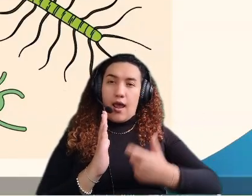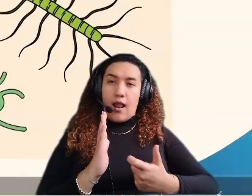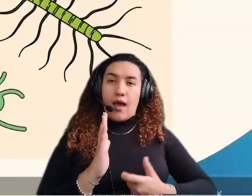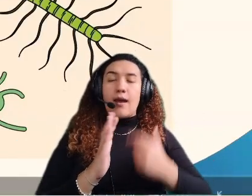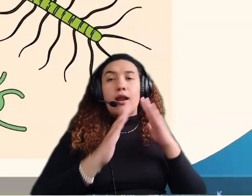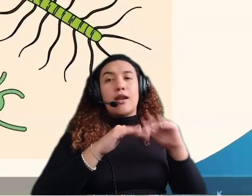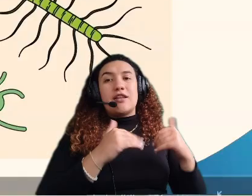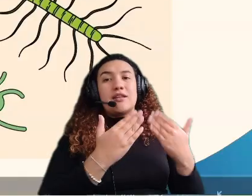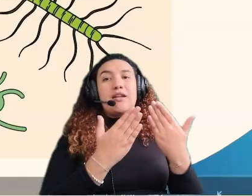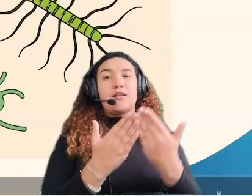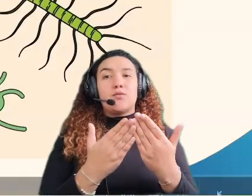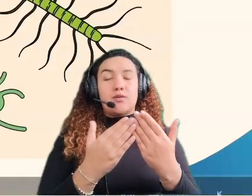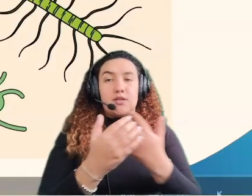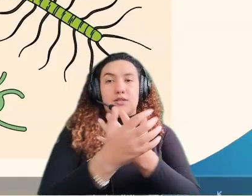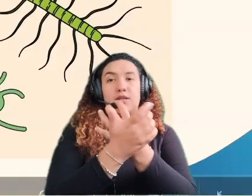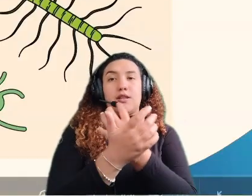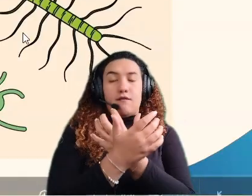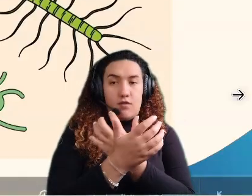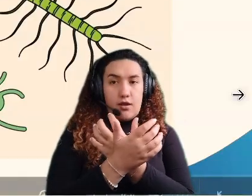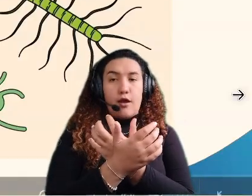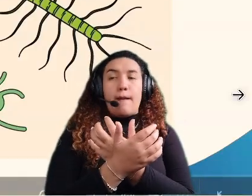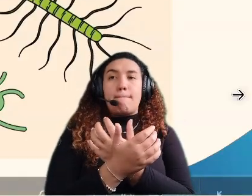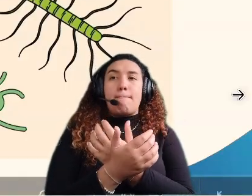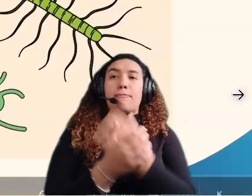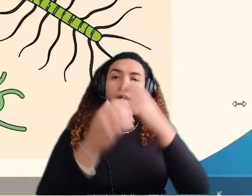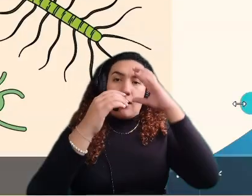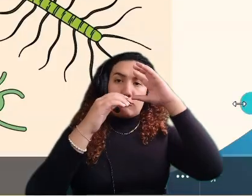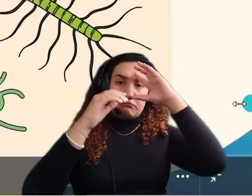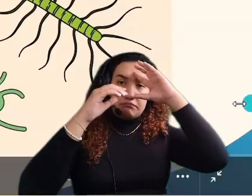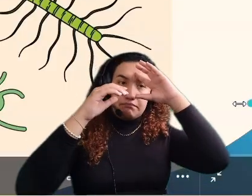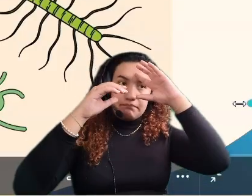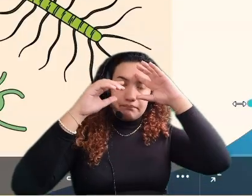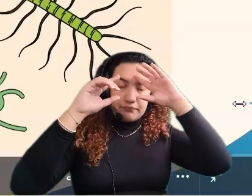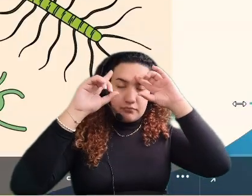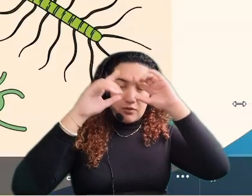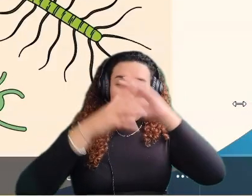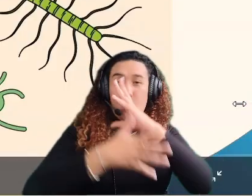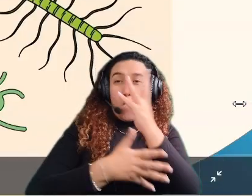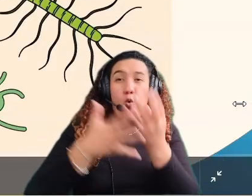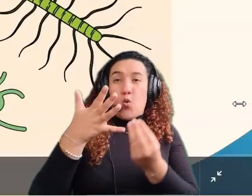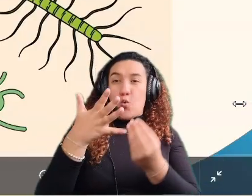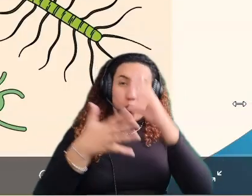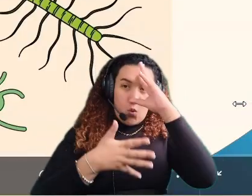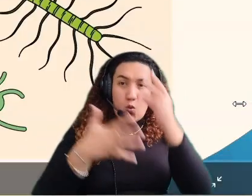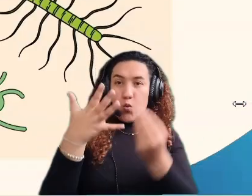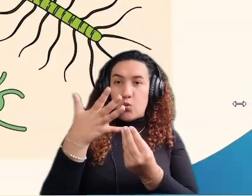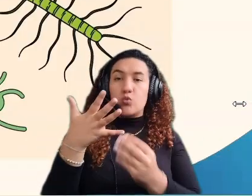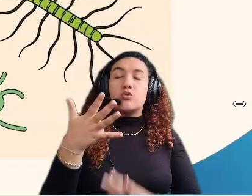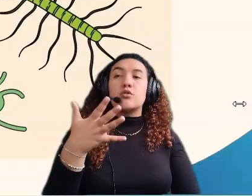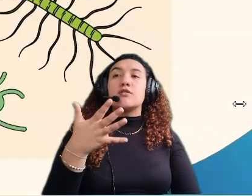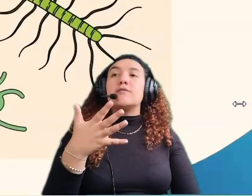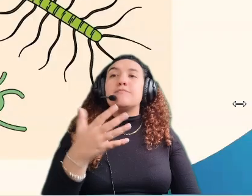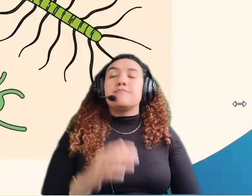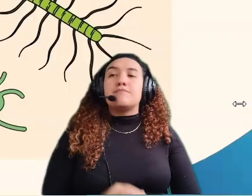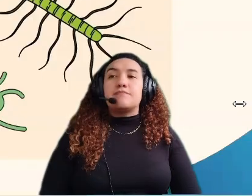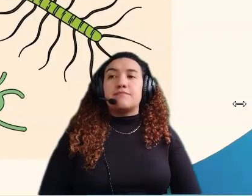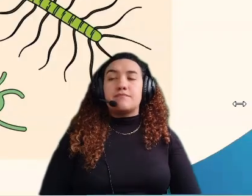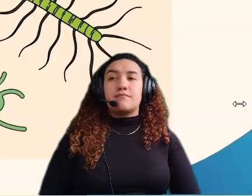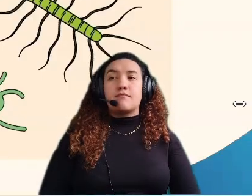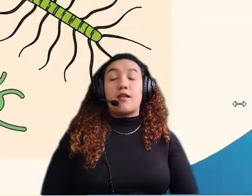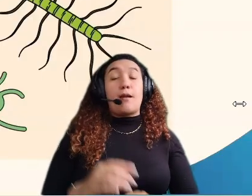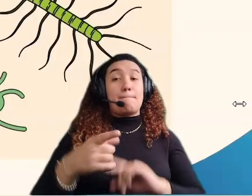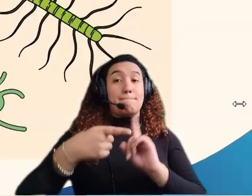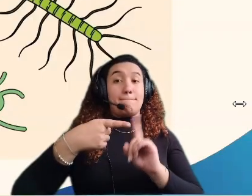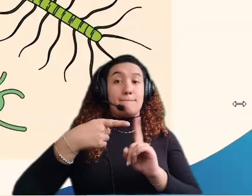la literatura científica, se llegaron a varias conclusiones. La